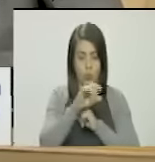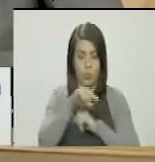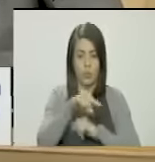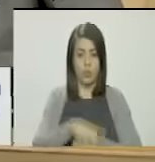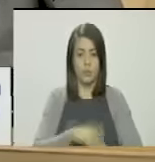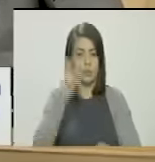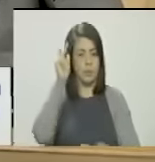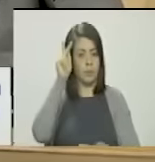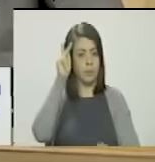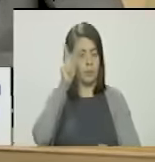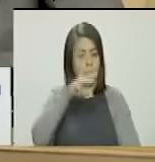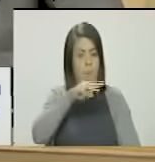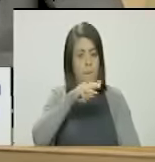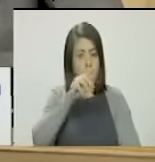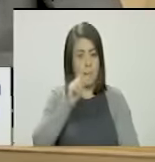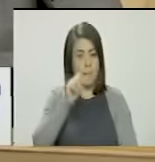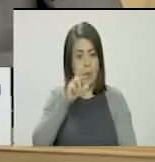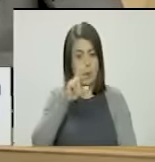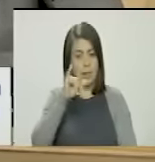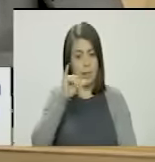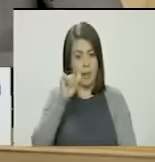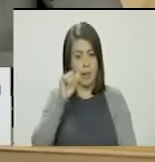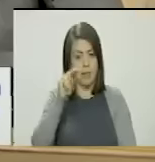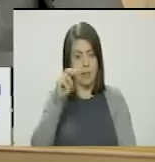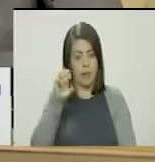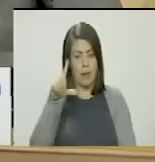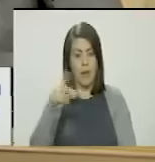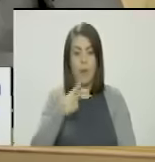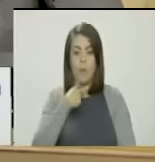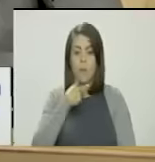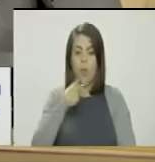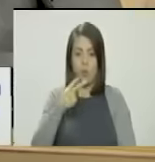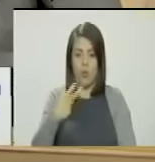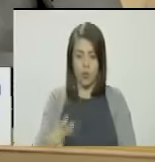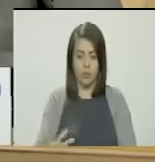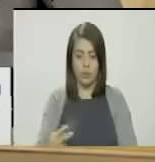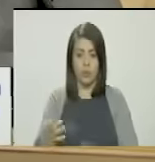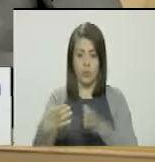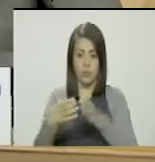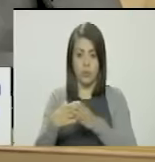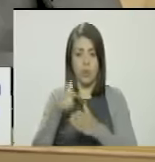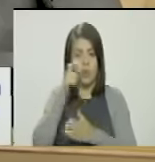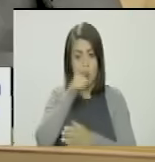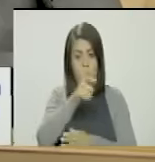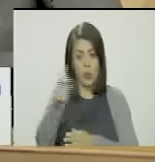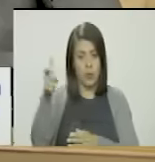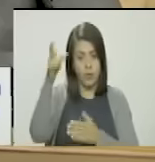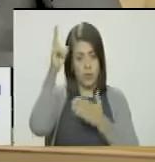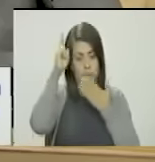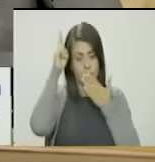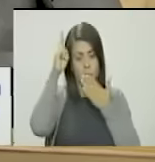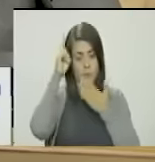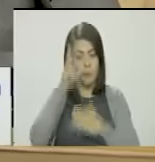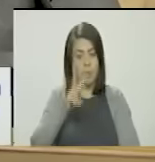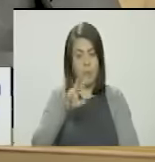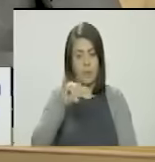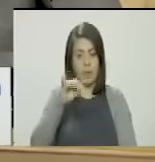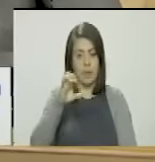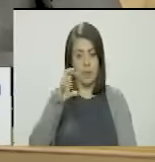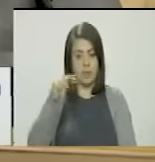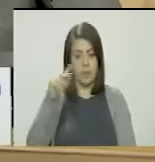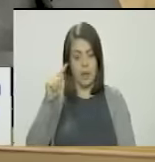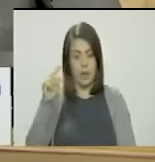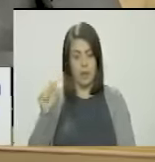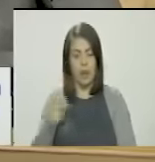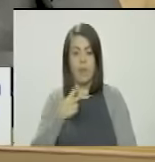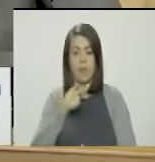cultores, profesora Marianela Visconti, la vocera por el sector de los pueblos indígenas, la ciudadana Vicenta Moronta,